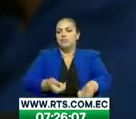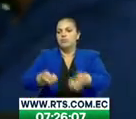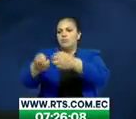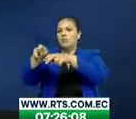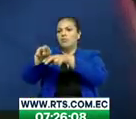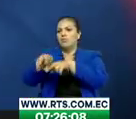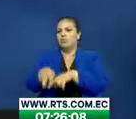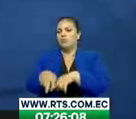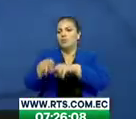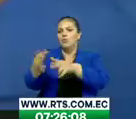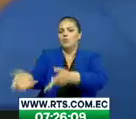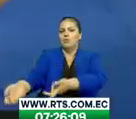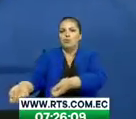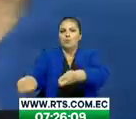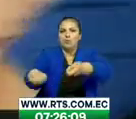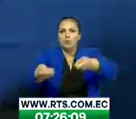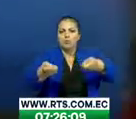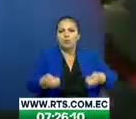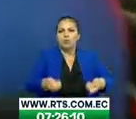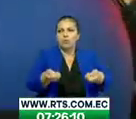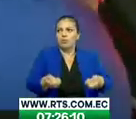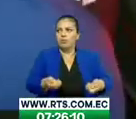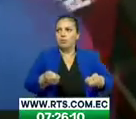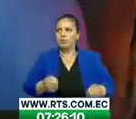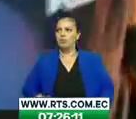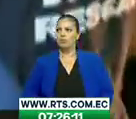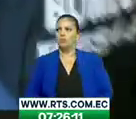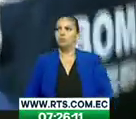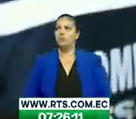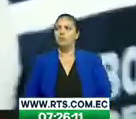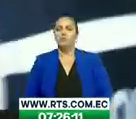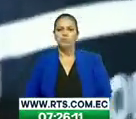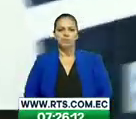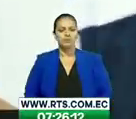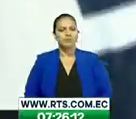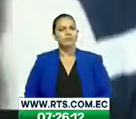audiencia. Necesitamos saber quién es el responsable de esta